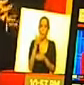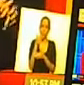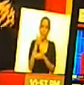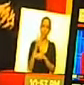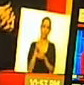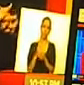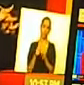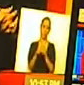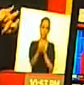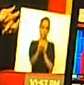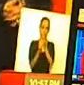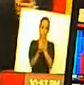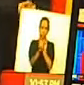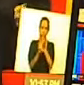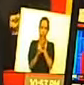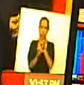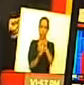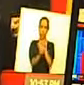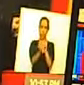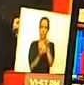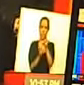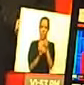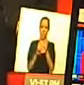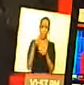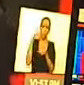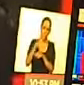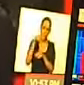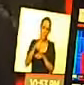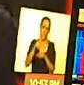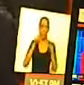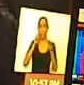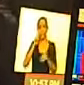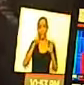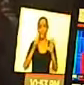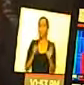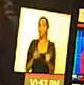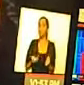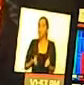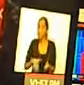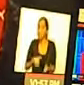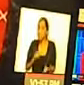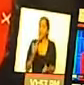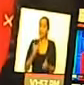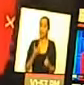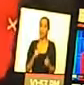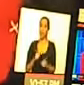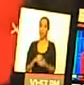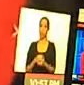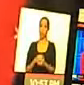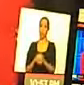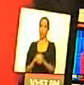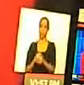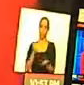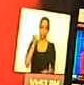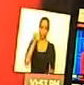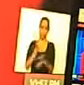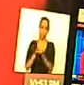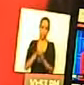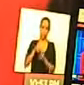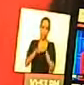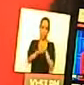automática, para poder después decir que la camioneta tiene 27 impactos, que pudiese decir que terminó un cargador y colocó